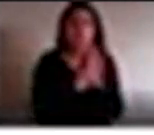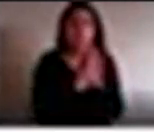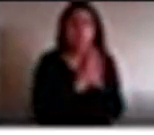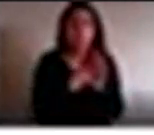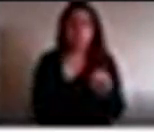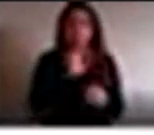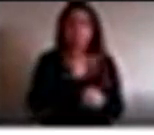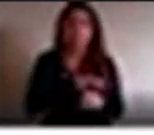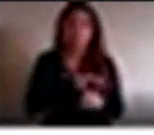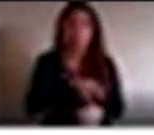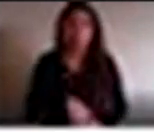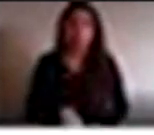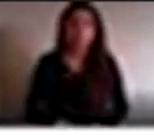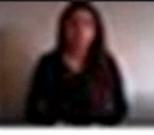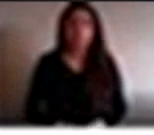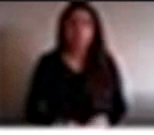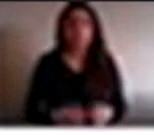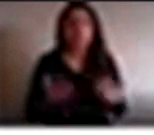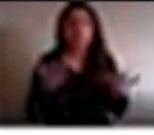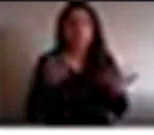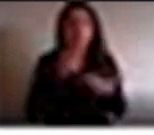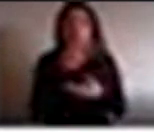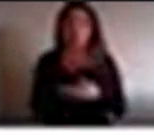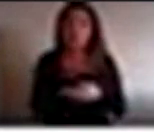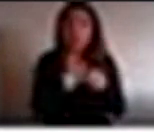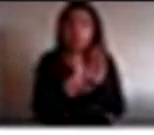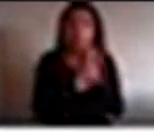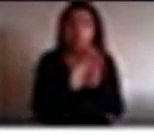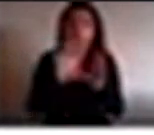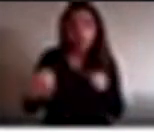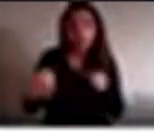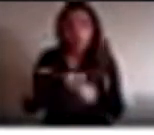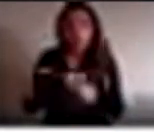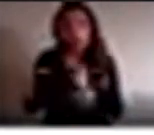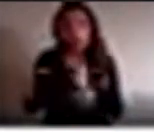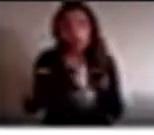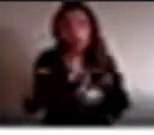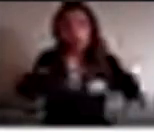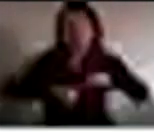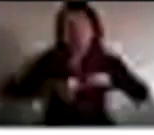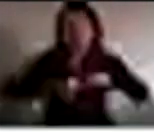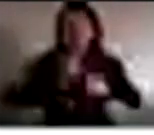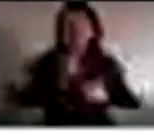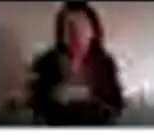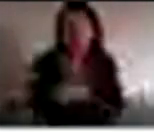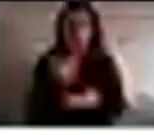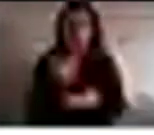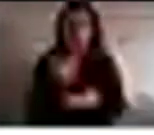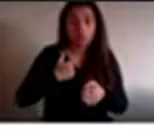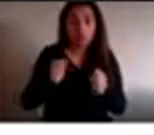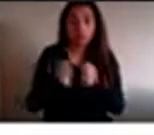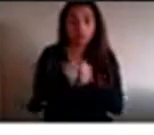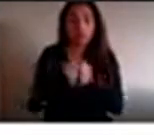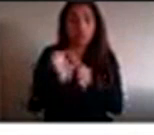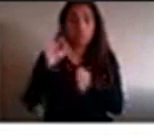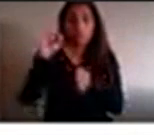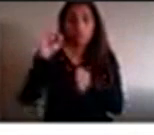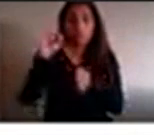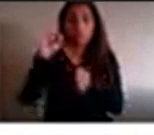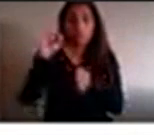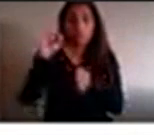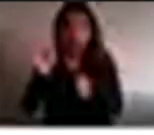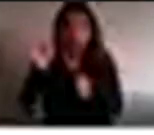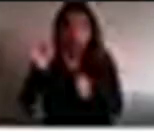Bueno, como señala la Ley de Inclusión Laboral, las empresas que deban cumplir con la misma tienen que informar